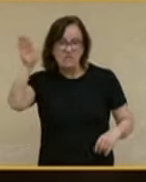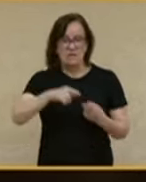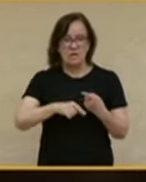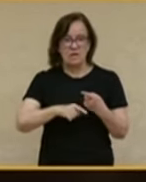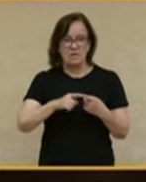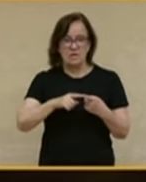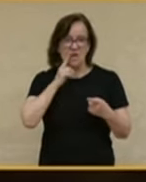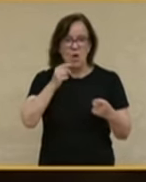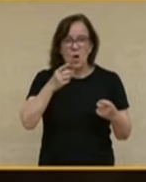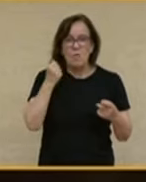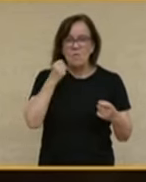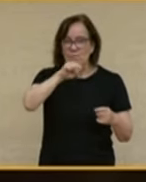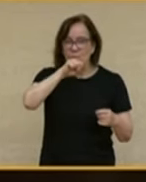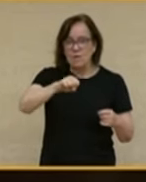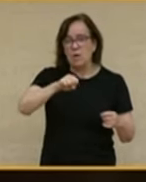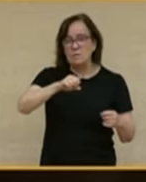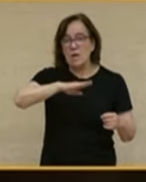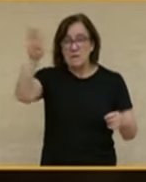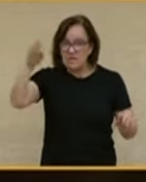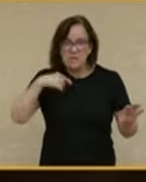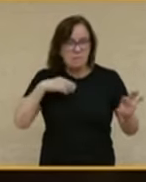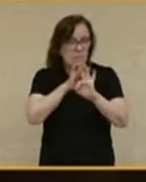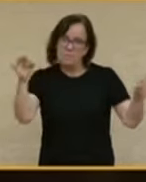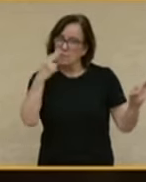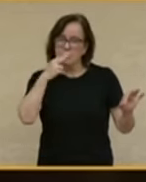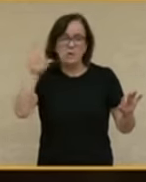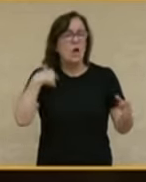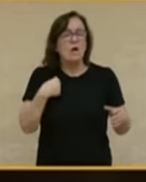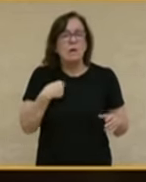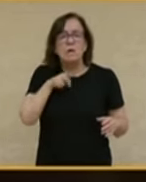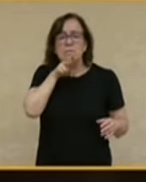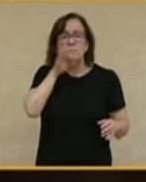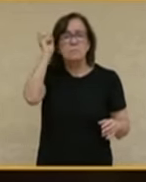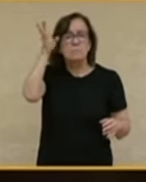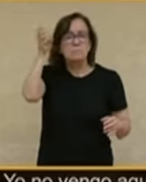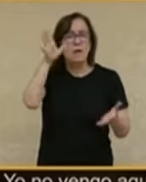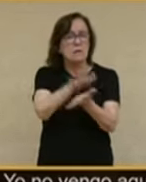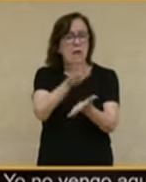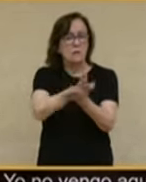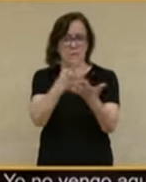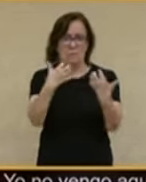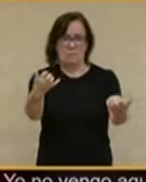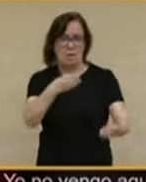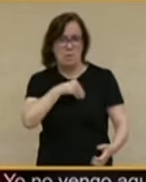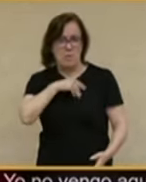ni filonazis a nadie. Vengo a hablar sosegadamente a los españoles.